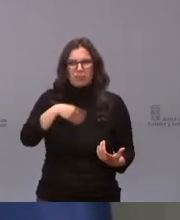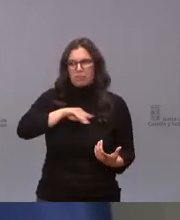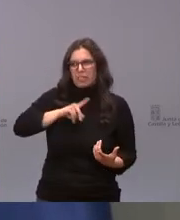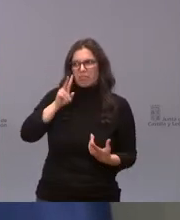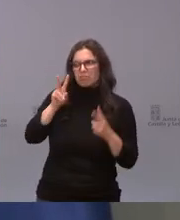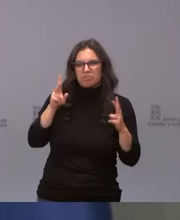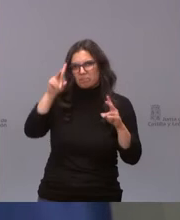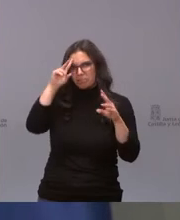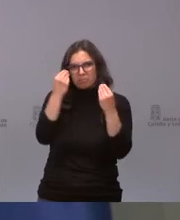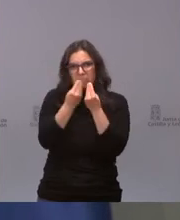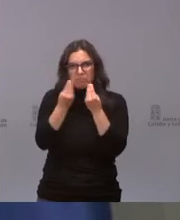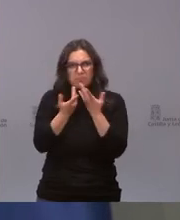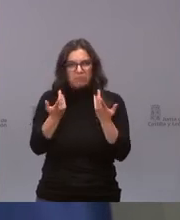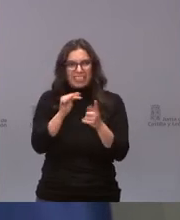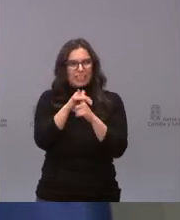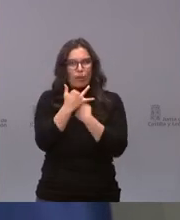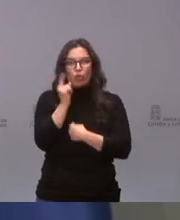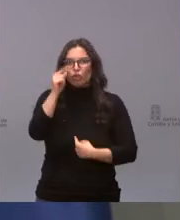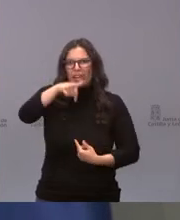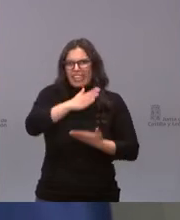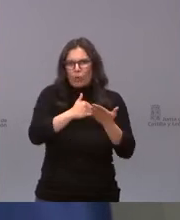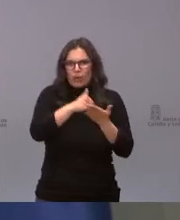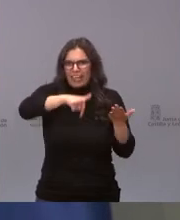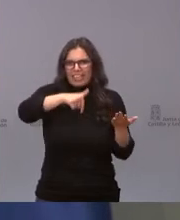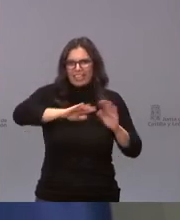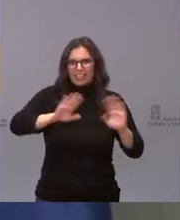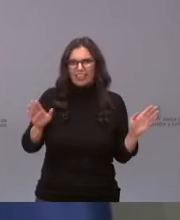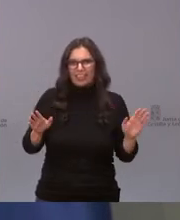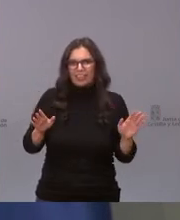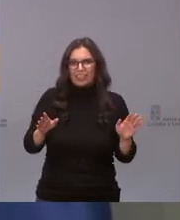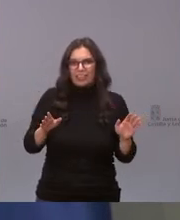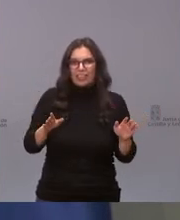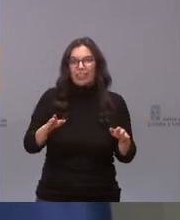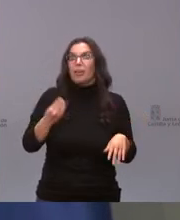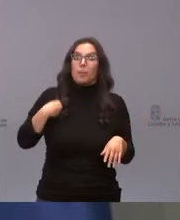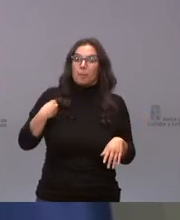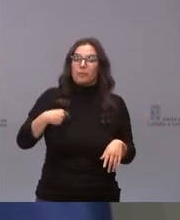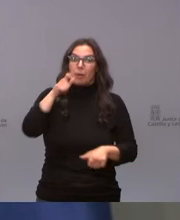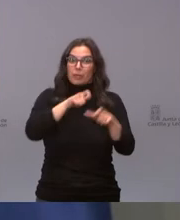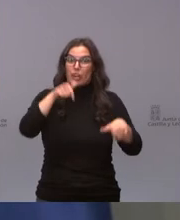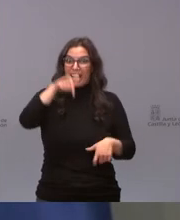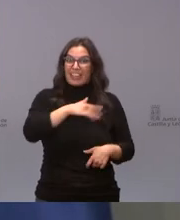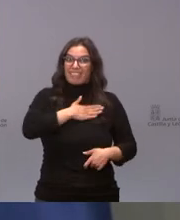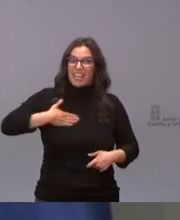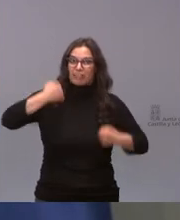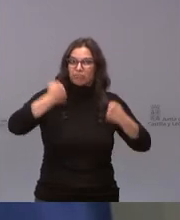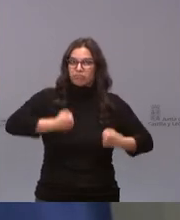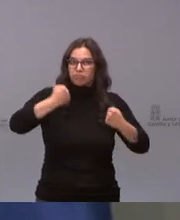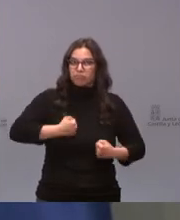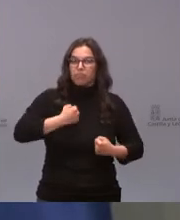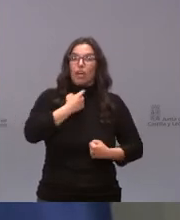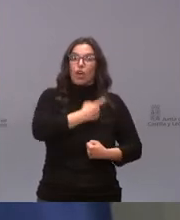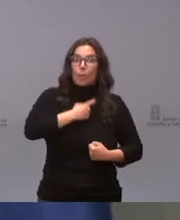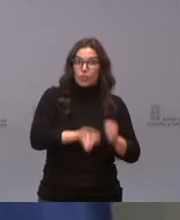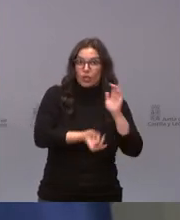Esta situación solo se da en esta comunidad. Las mismas personas que apoyan esta comisión en esta comunidad no la apoyan en Castilla-La Mancha, no